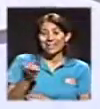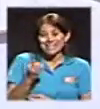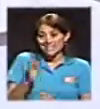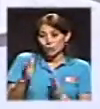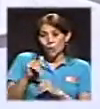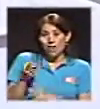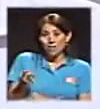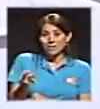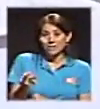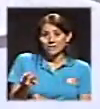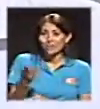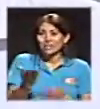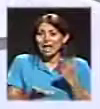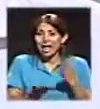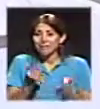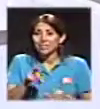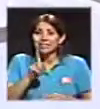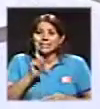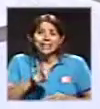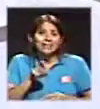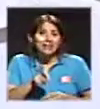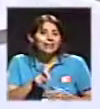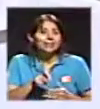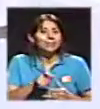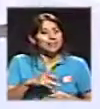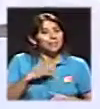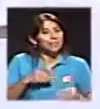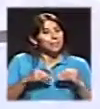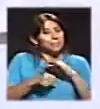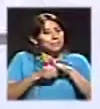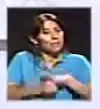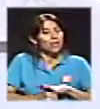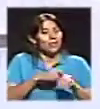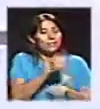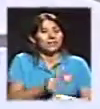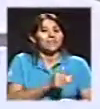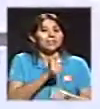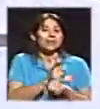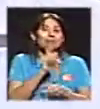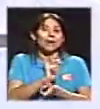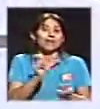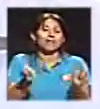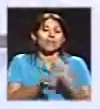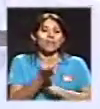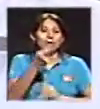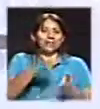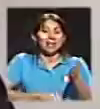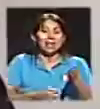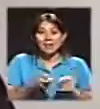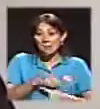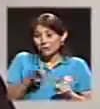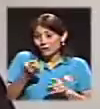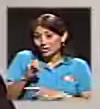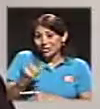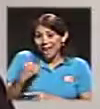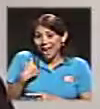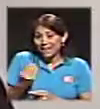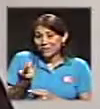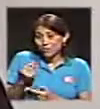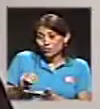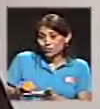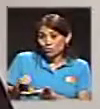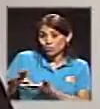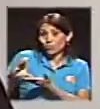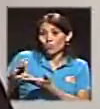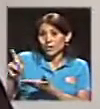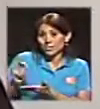para establecer reformas fiscales de una forma más pronta a lo que tenemos hoy en día. Entonces, mientras estos recursos existan, siempre va a existir la gran tentación de utilizar